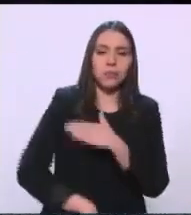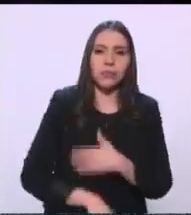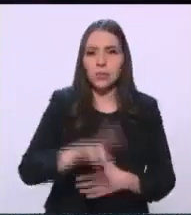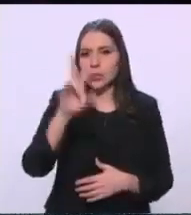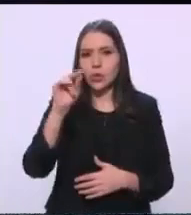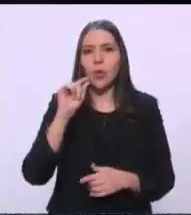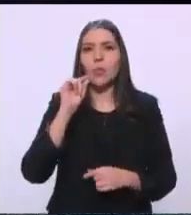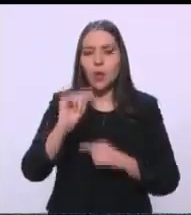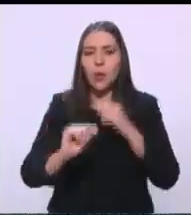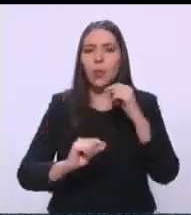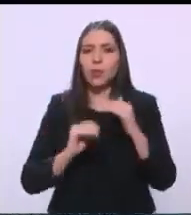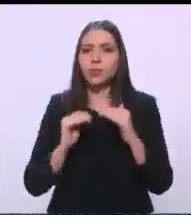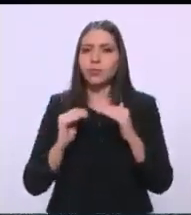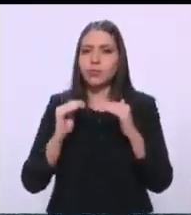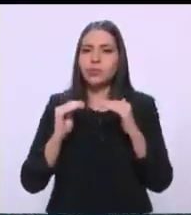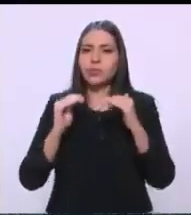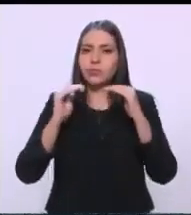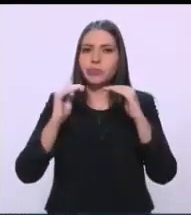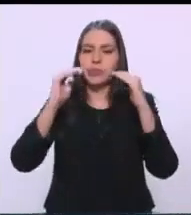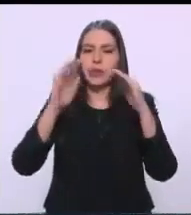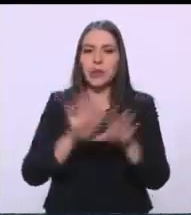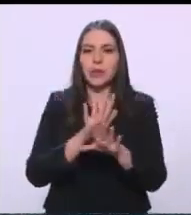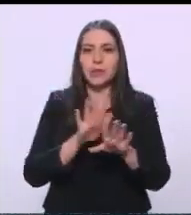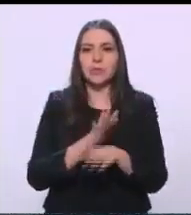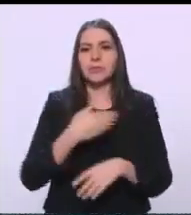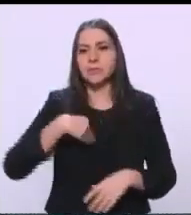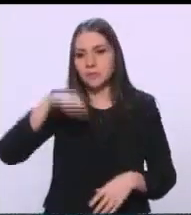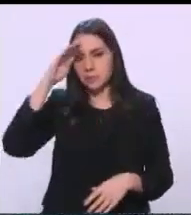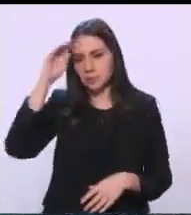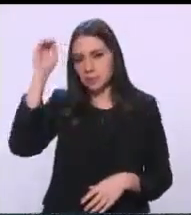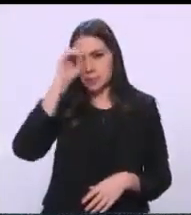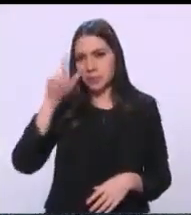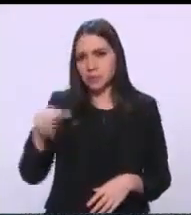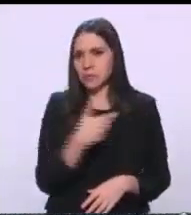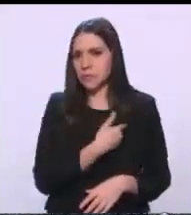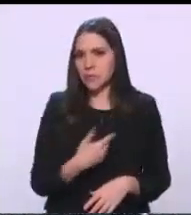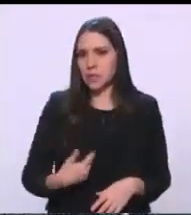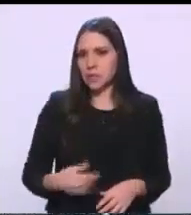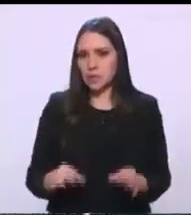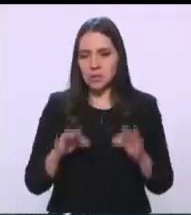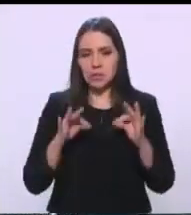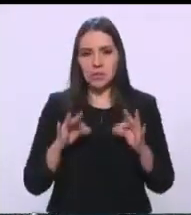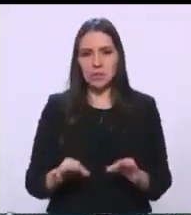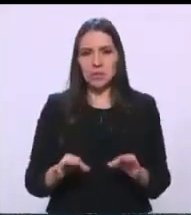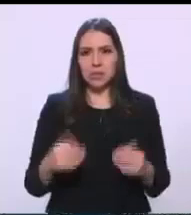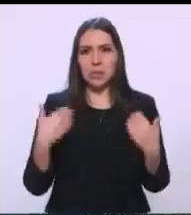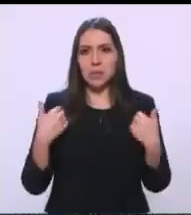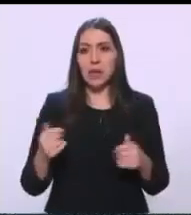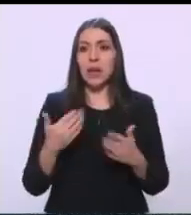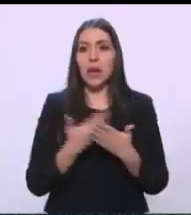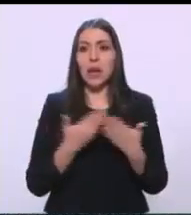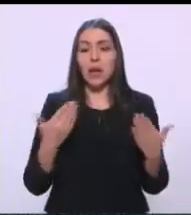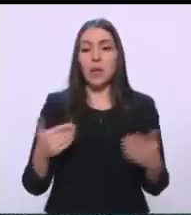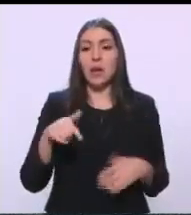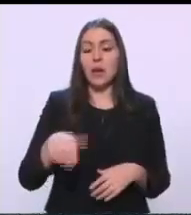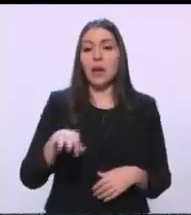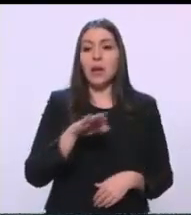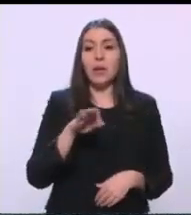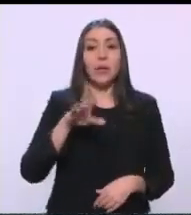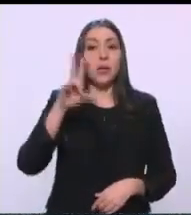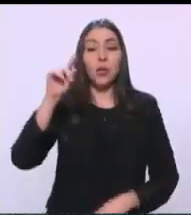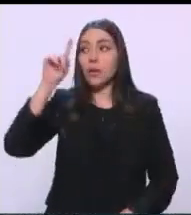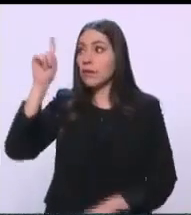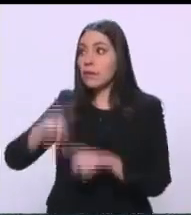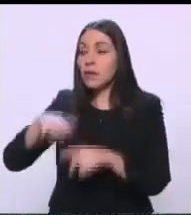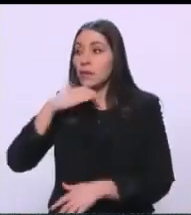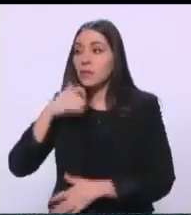avanzando poco a poco. Entonces, creo que en ese aspecto el presidente ha sido claro. Si no se desmantelaba el régimen de corrupción, no puede haber estado de bienestar. Y creo que el